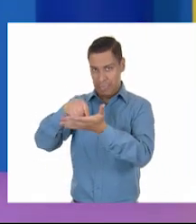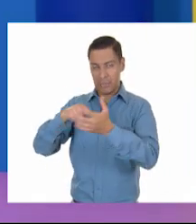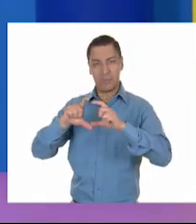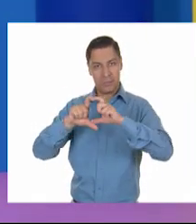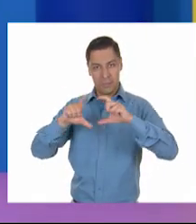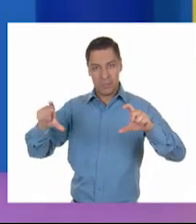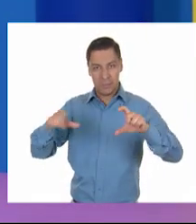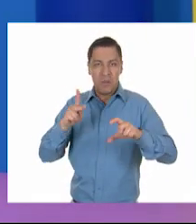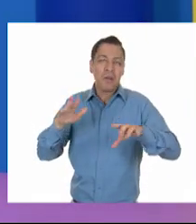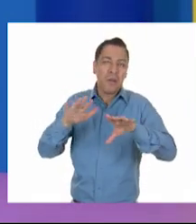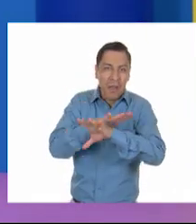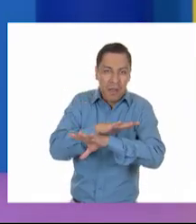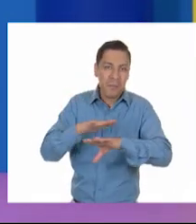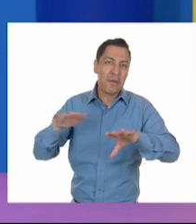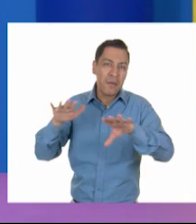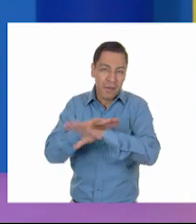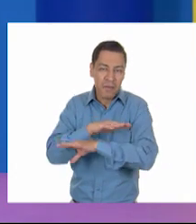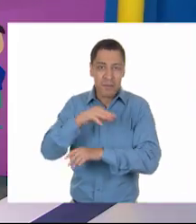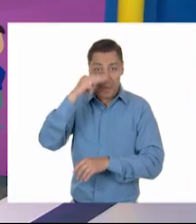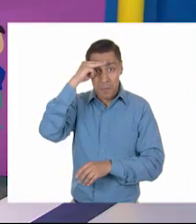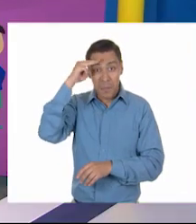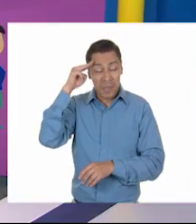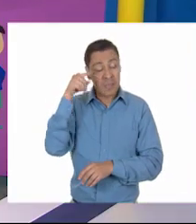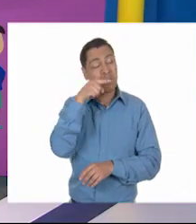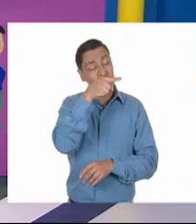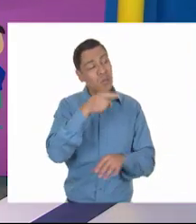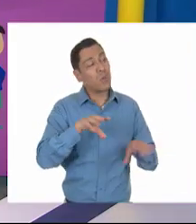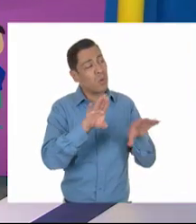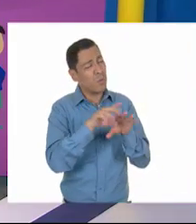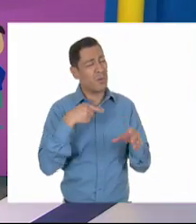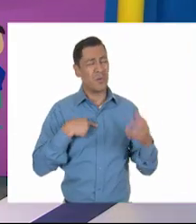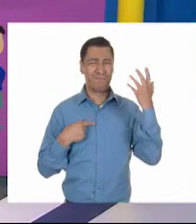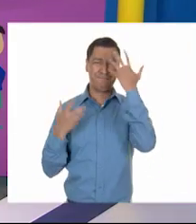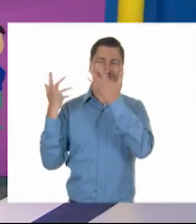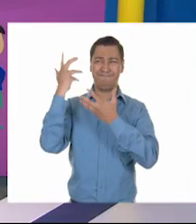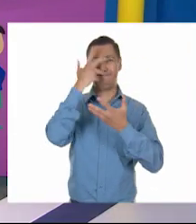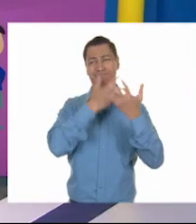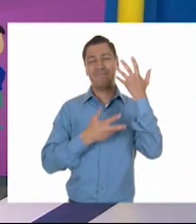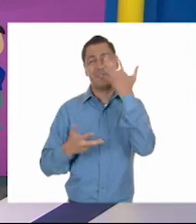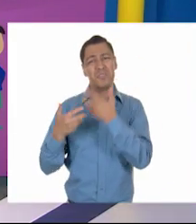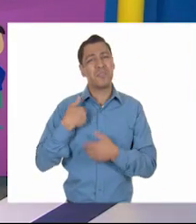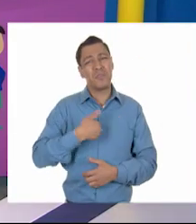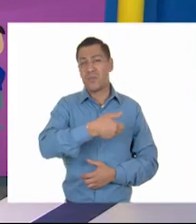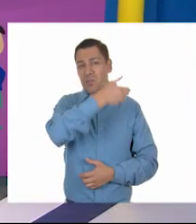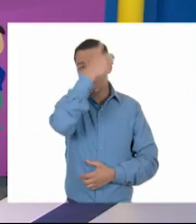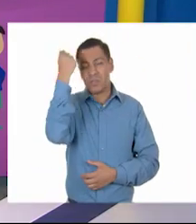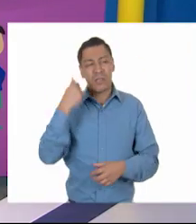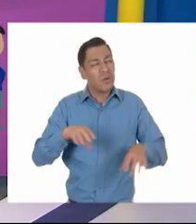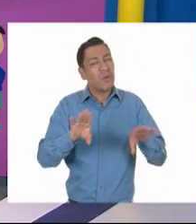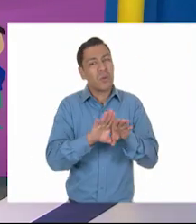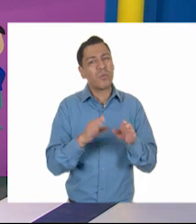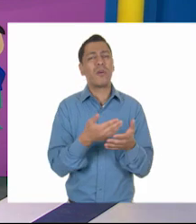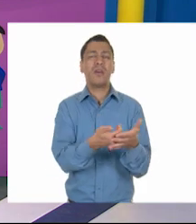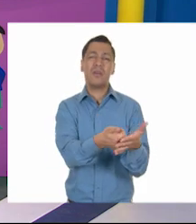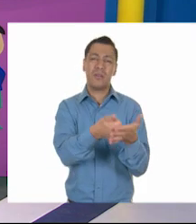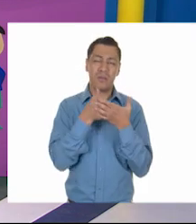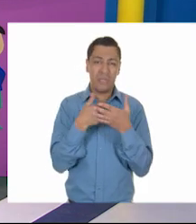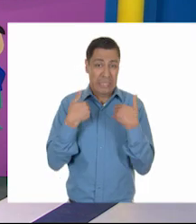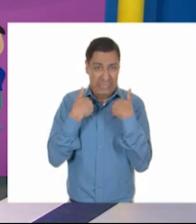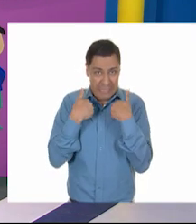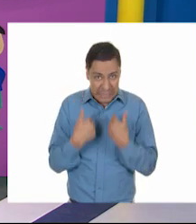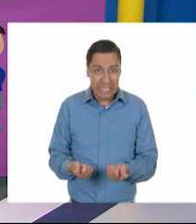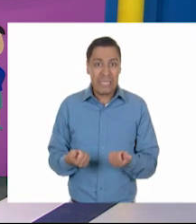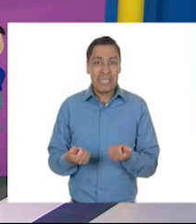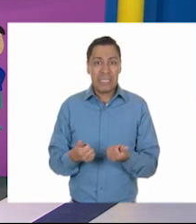como de otra manera, ¿no, María? ¿O es que me estoy haciendo bolas? Ay, no sé, es que todavía no entiendo muy bien la